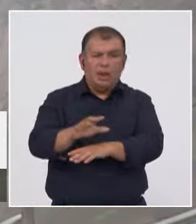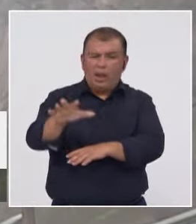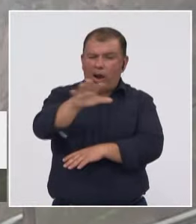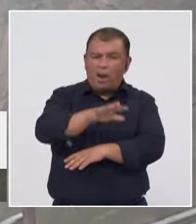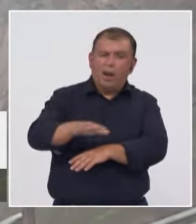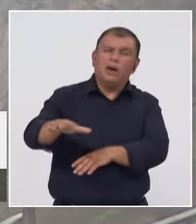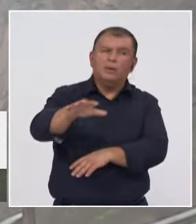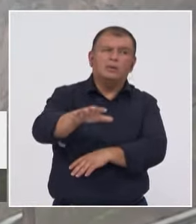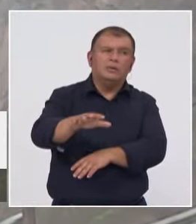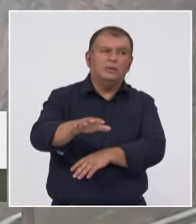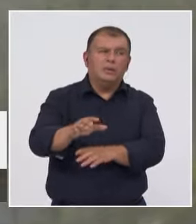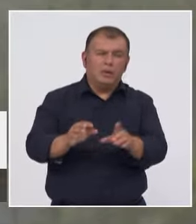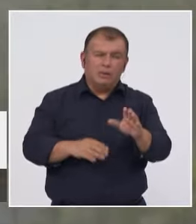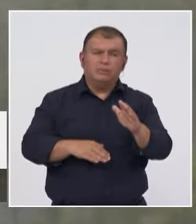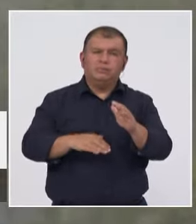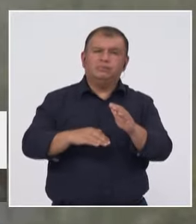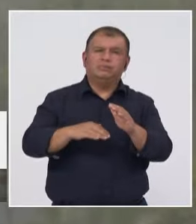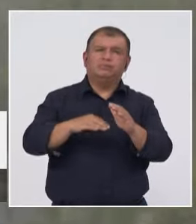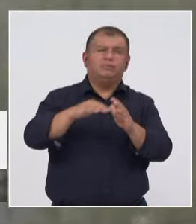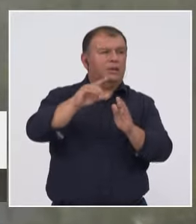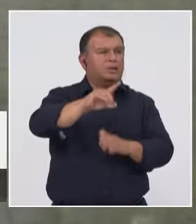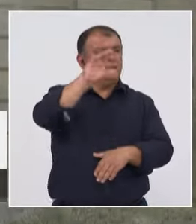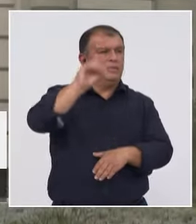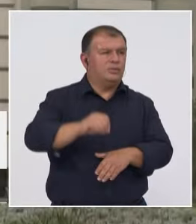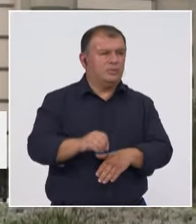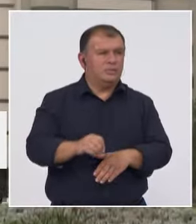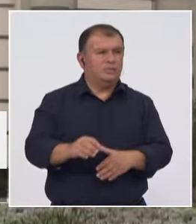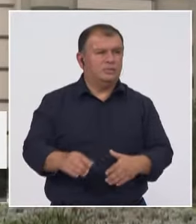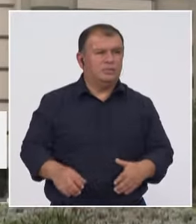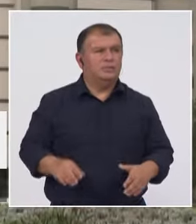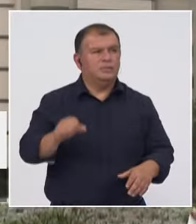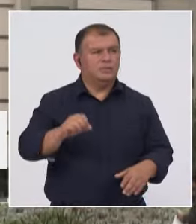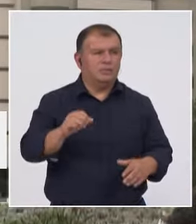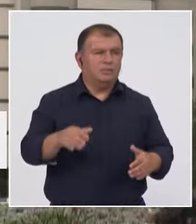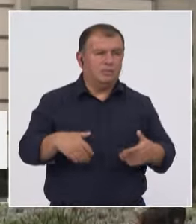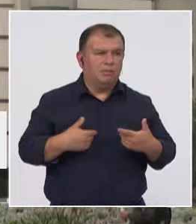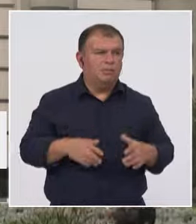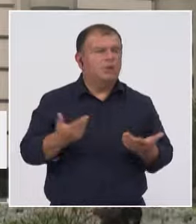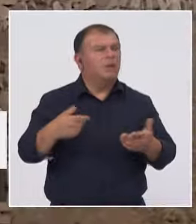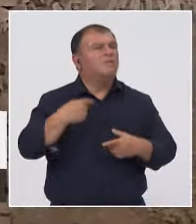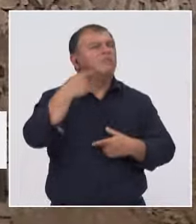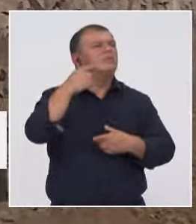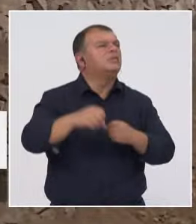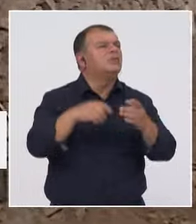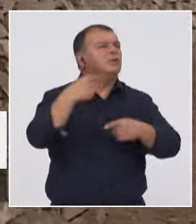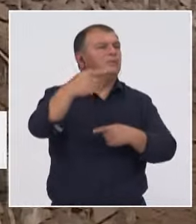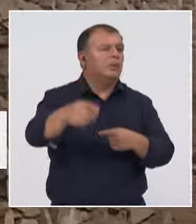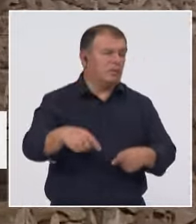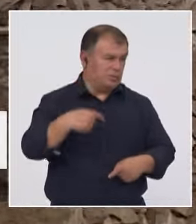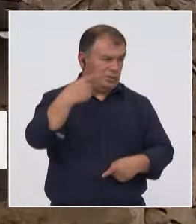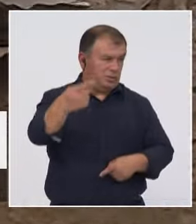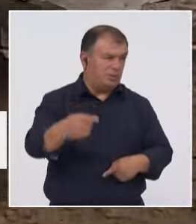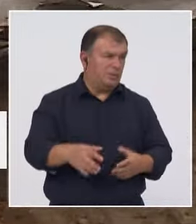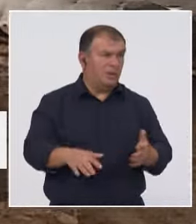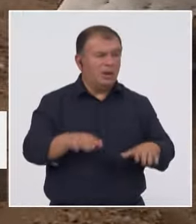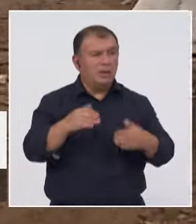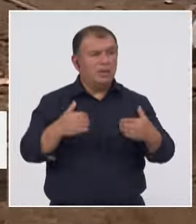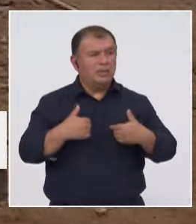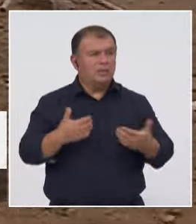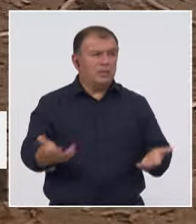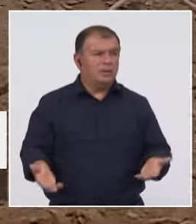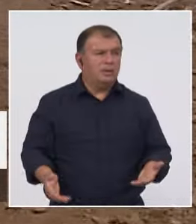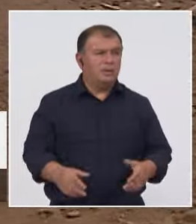que se alcanzan o se acercan al 100%, se podría decir que sí. ¿Pronóstico para los siguientes días? Ah, para los siguientes días vamos a tener,